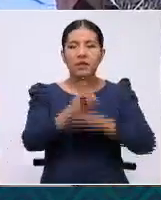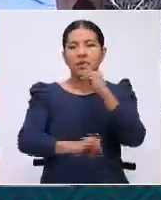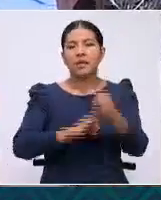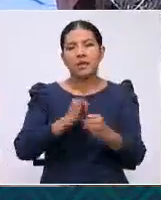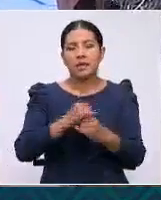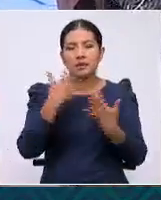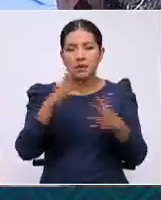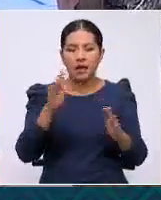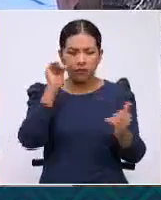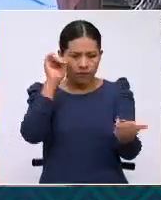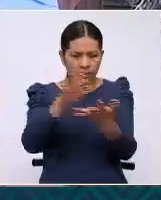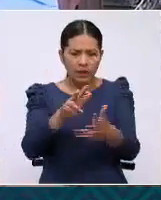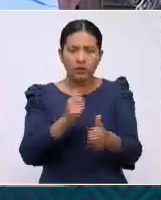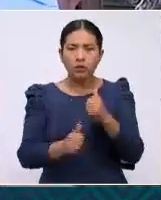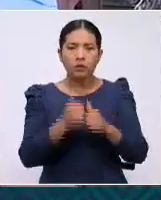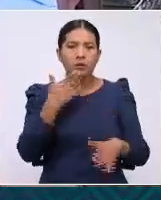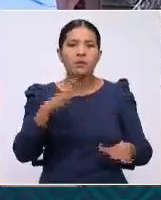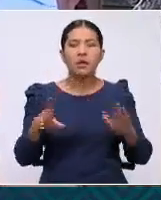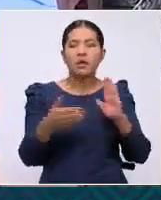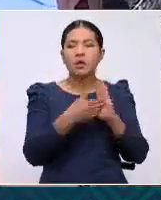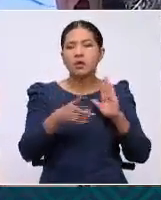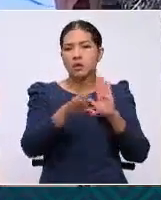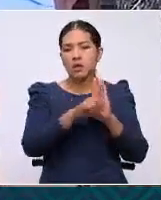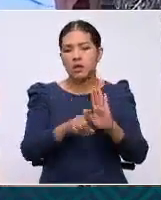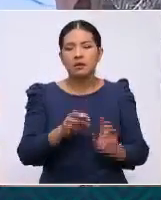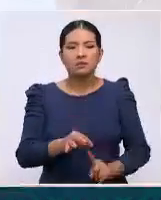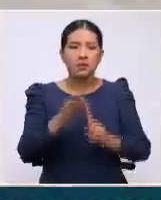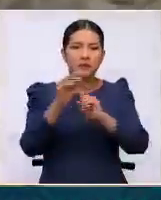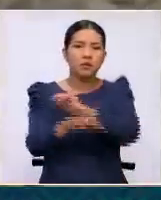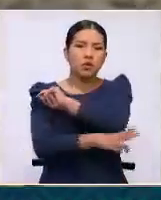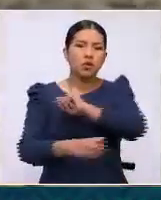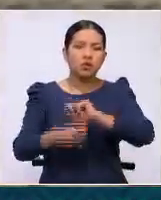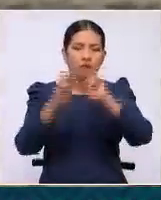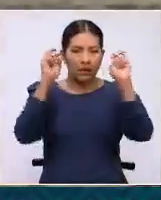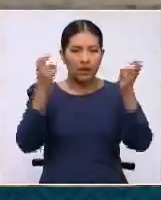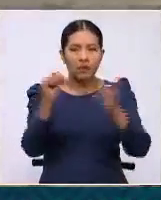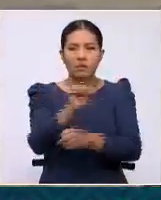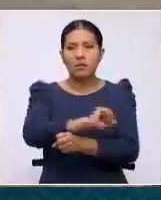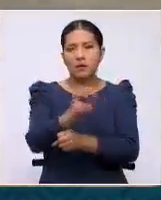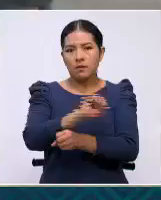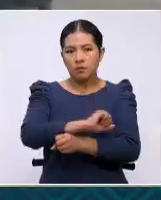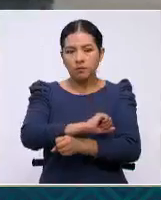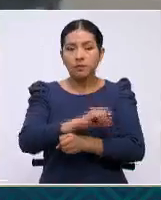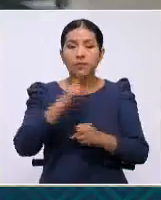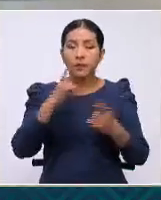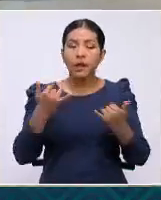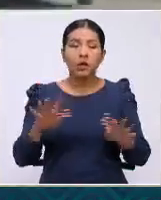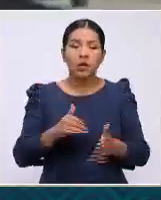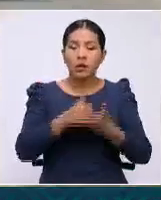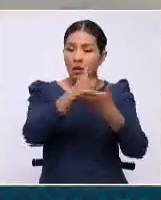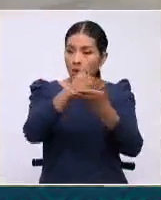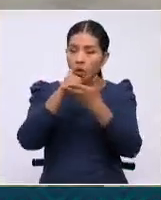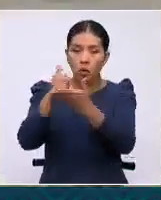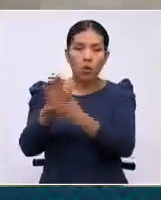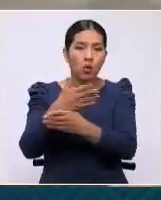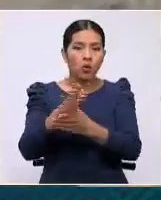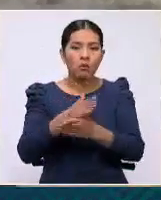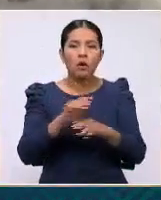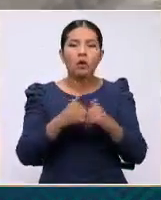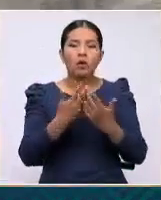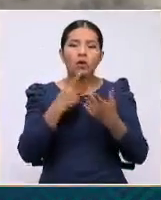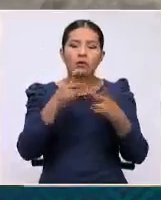el embate a esta criminalidad fundamentalmente vinculada al robo de vehículos. Indicó que la cooperación está centrada principalmente en